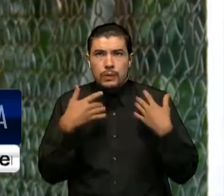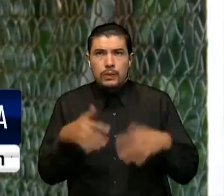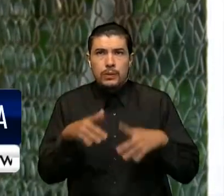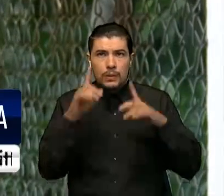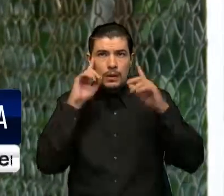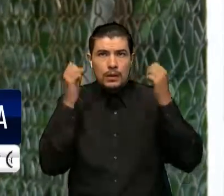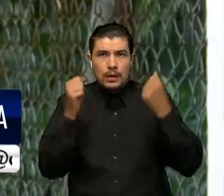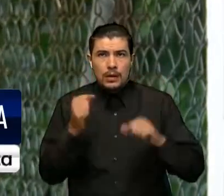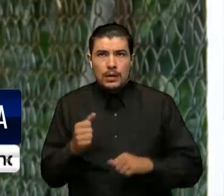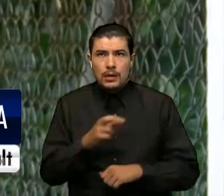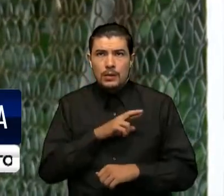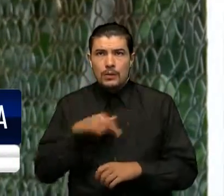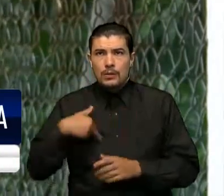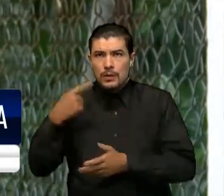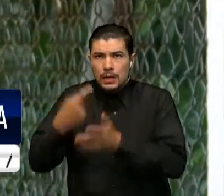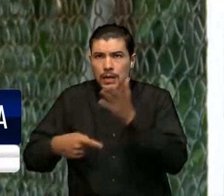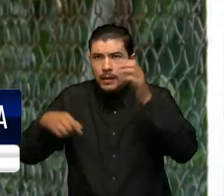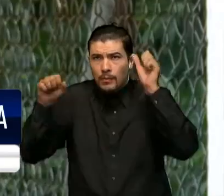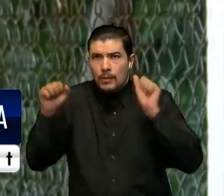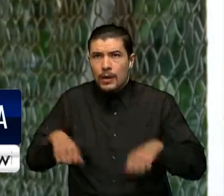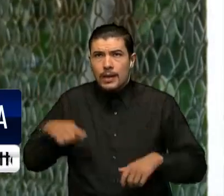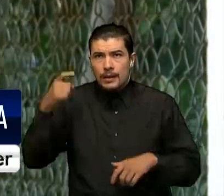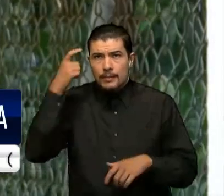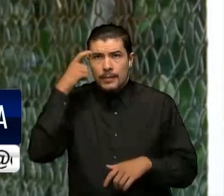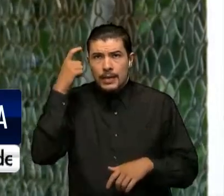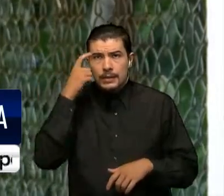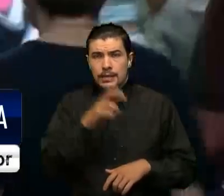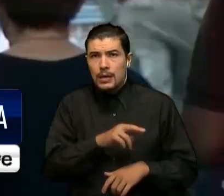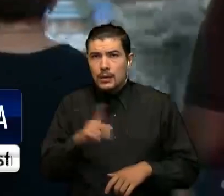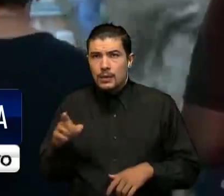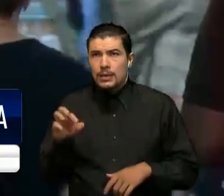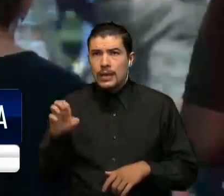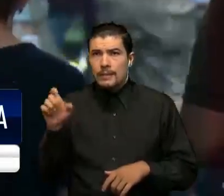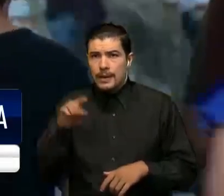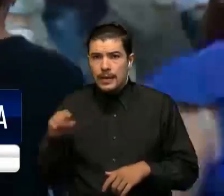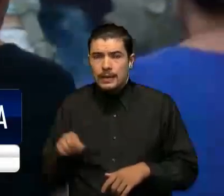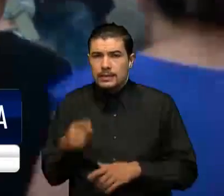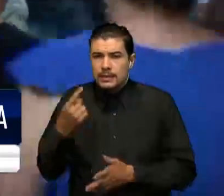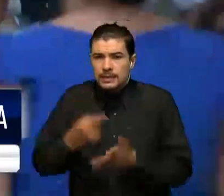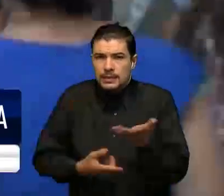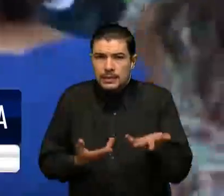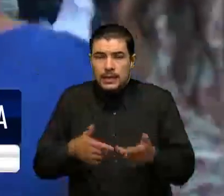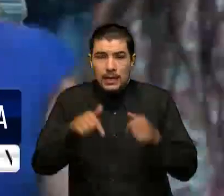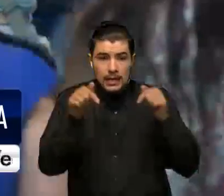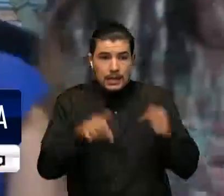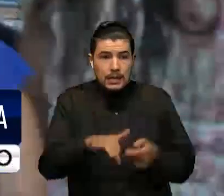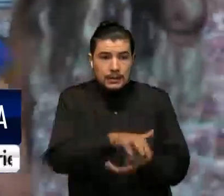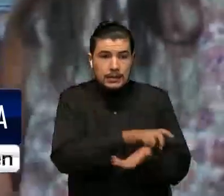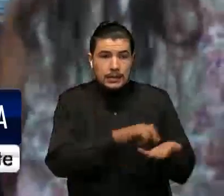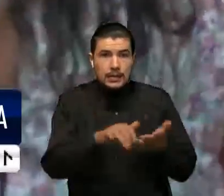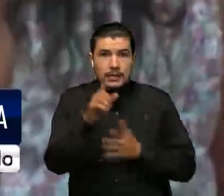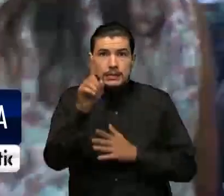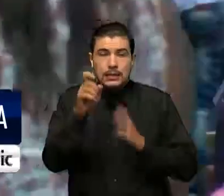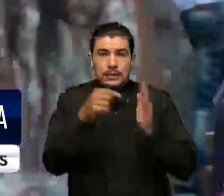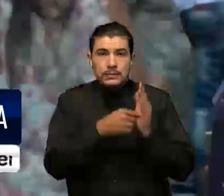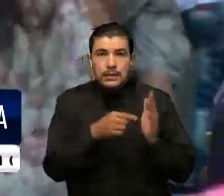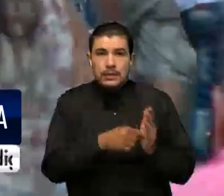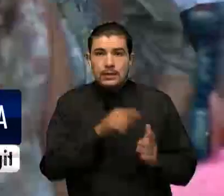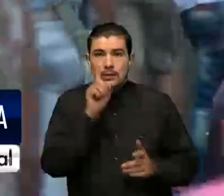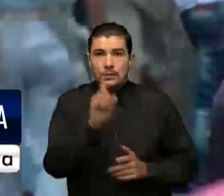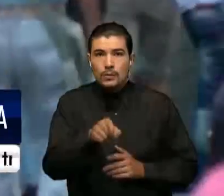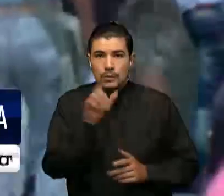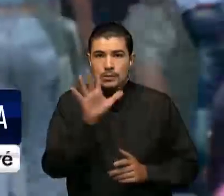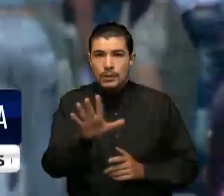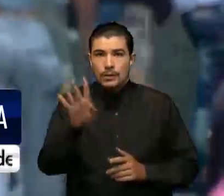que podemos pensar entonces en otras gps en santander seis mil 158